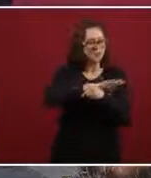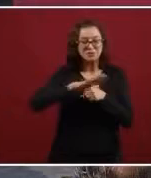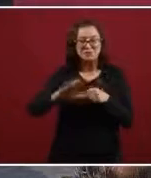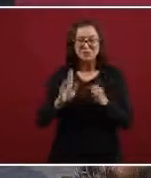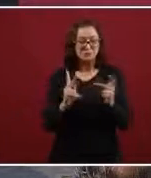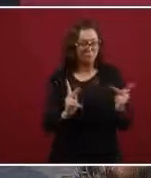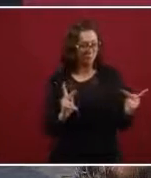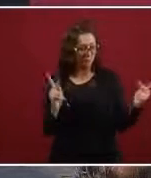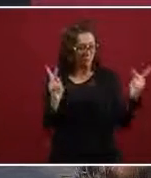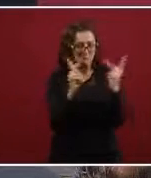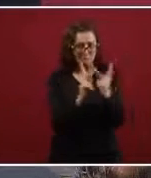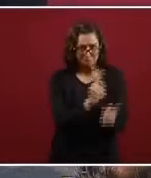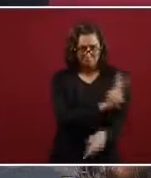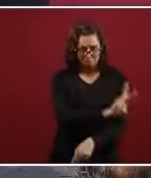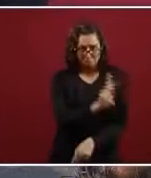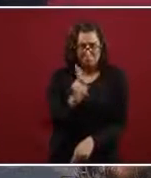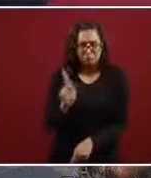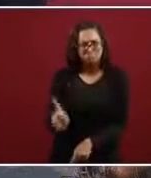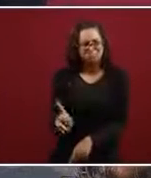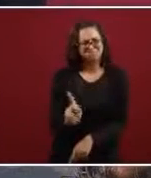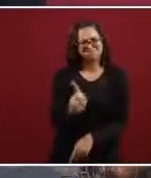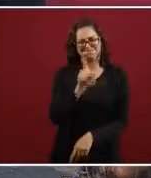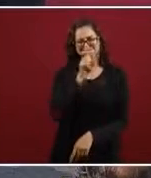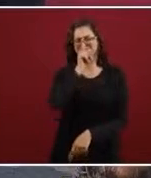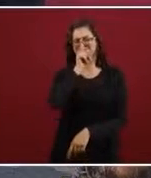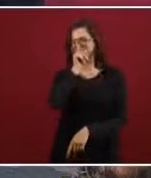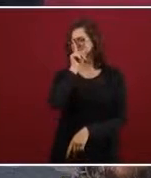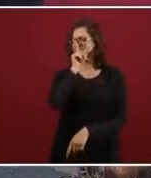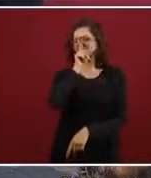podemos actuar de la misma manera.